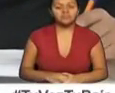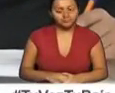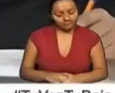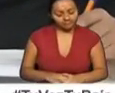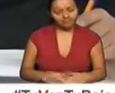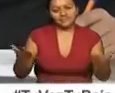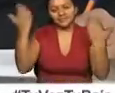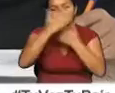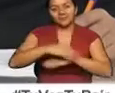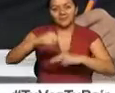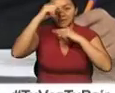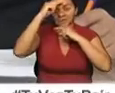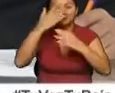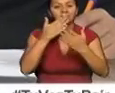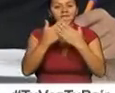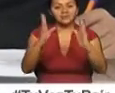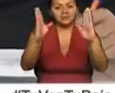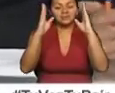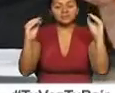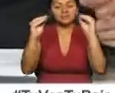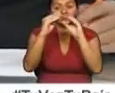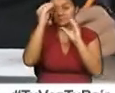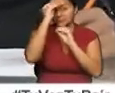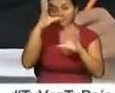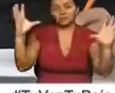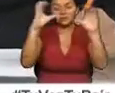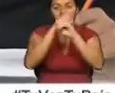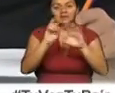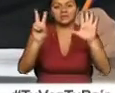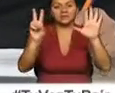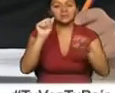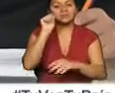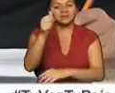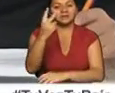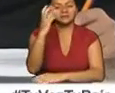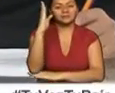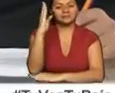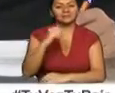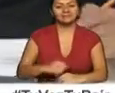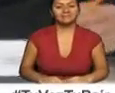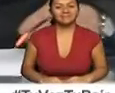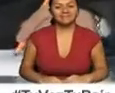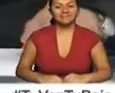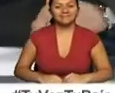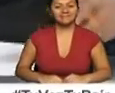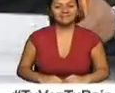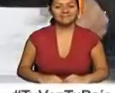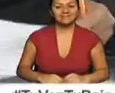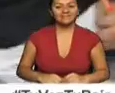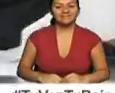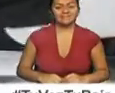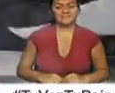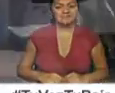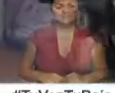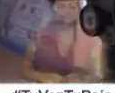Aquí finalizamos. Gracias por su sintonía. Más información a las 19 horas. Conmigo mañana a las 13. Buenas tardes.